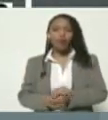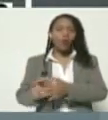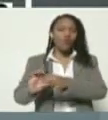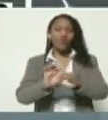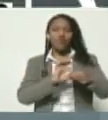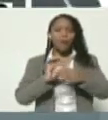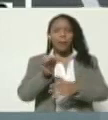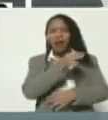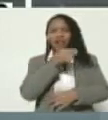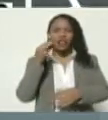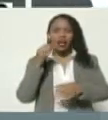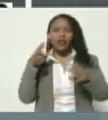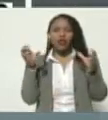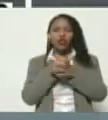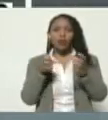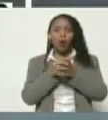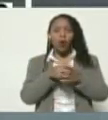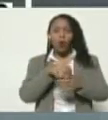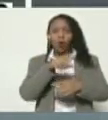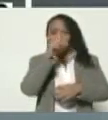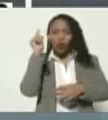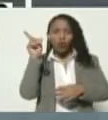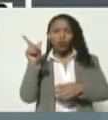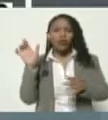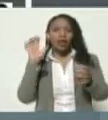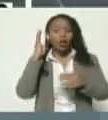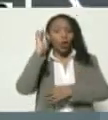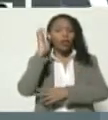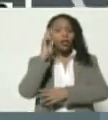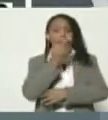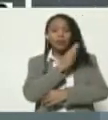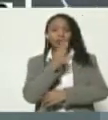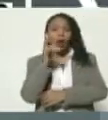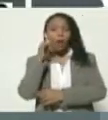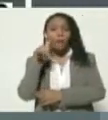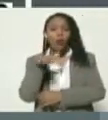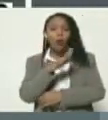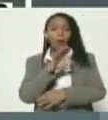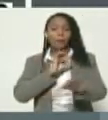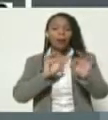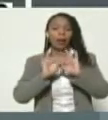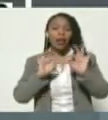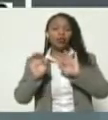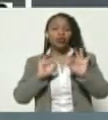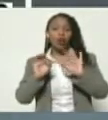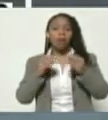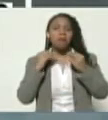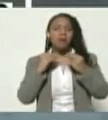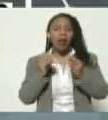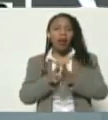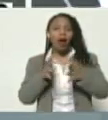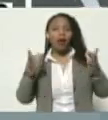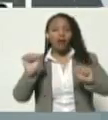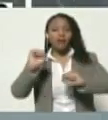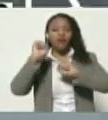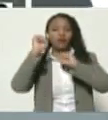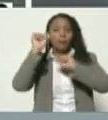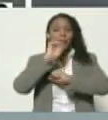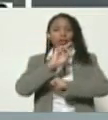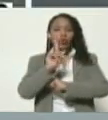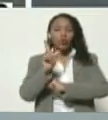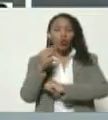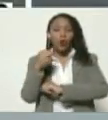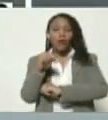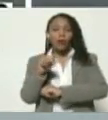unión perfecta del Gran Polo Patriótico y del Congreso Bicentenario de los Pueblos, y prepararnos para la gran victoria del 21 de